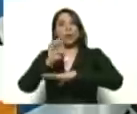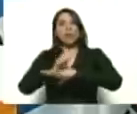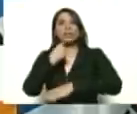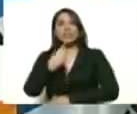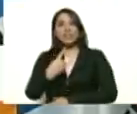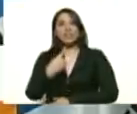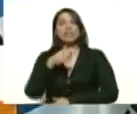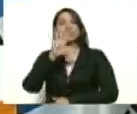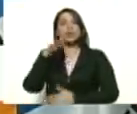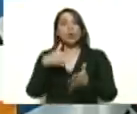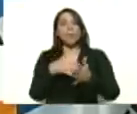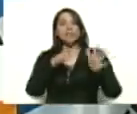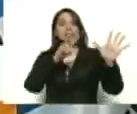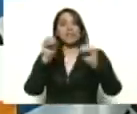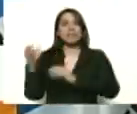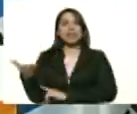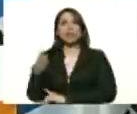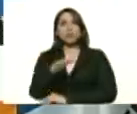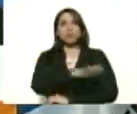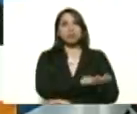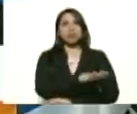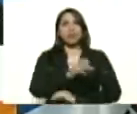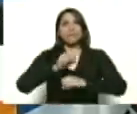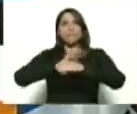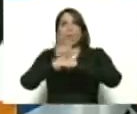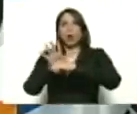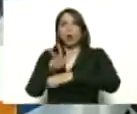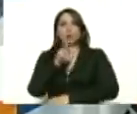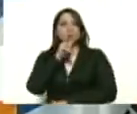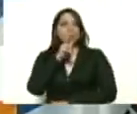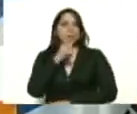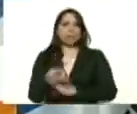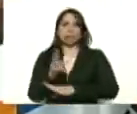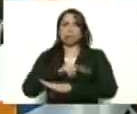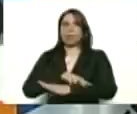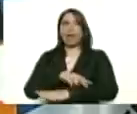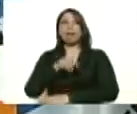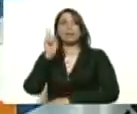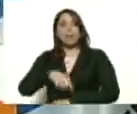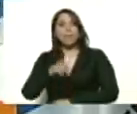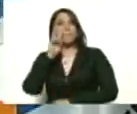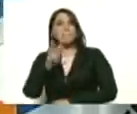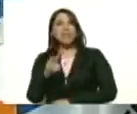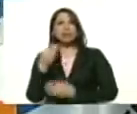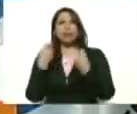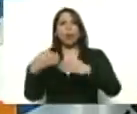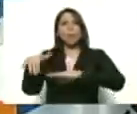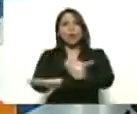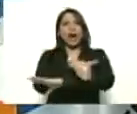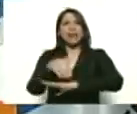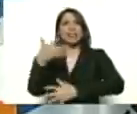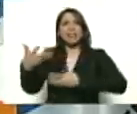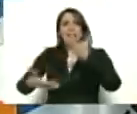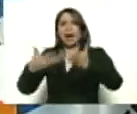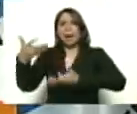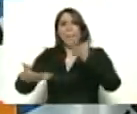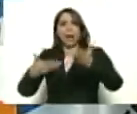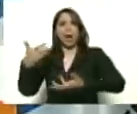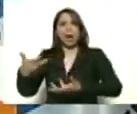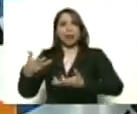5.700 fallecidos por el COVID-19. Incluso hemos visto en las calles cómo han quemado cadáveres,